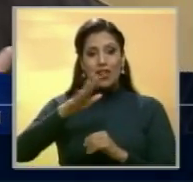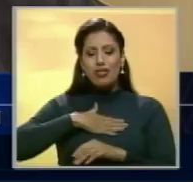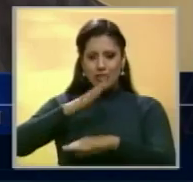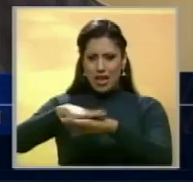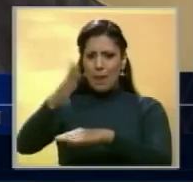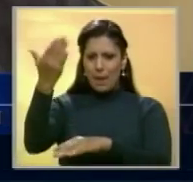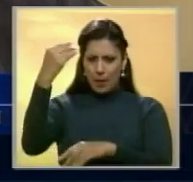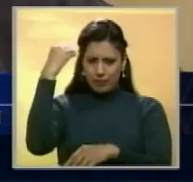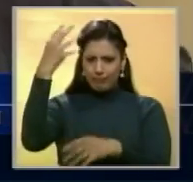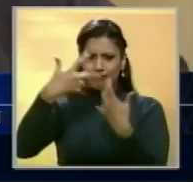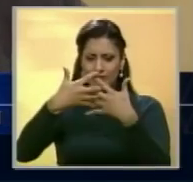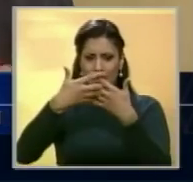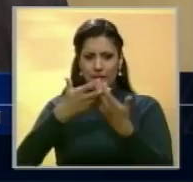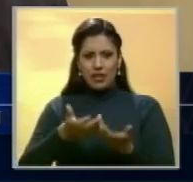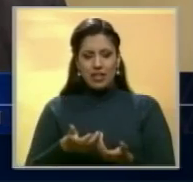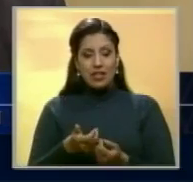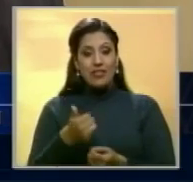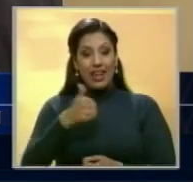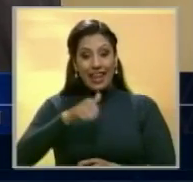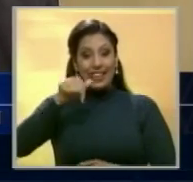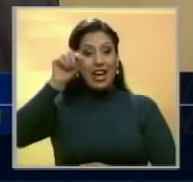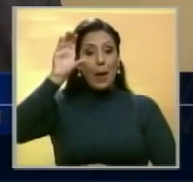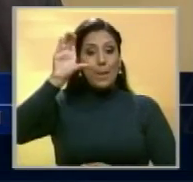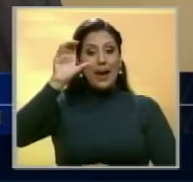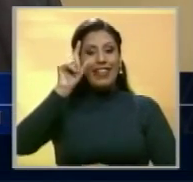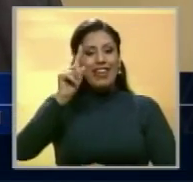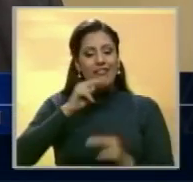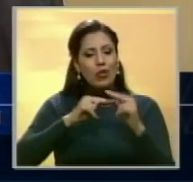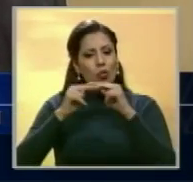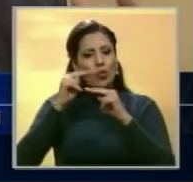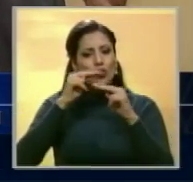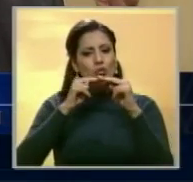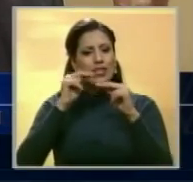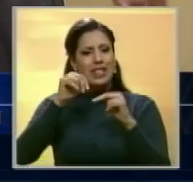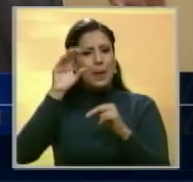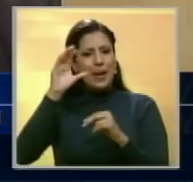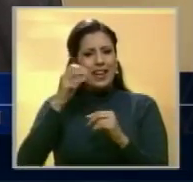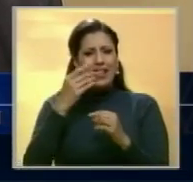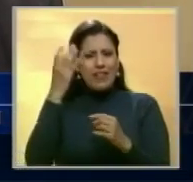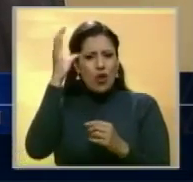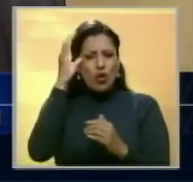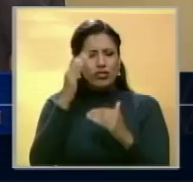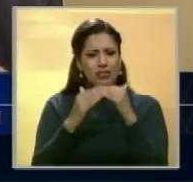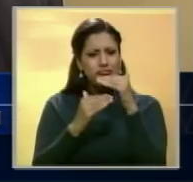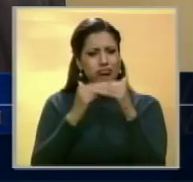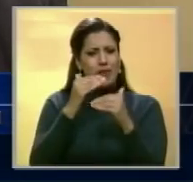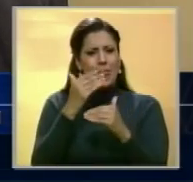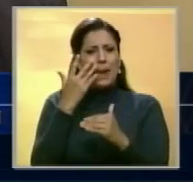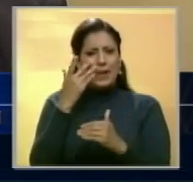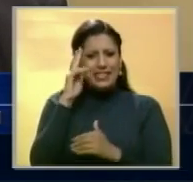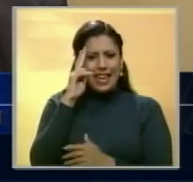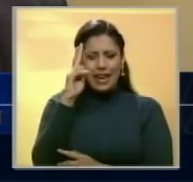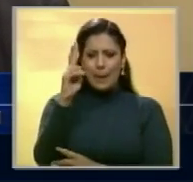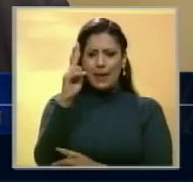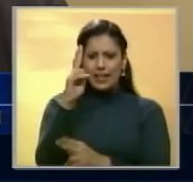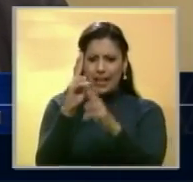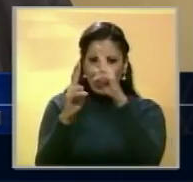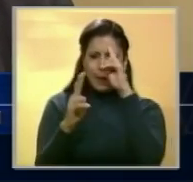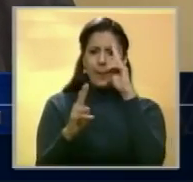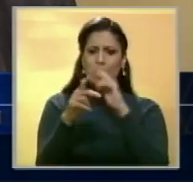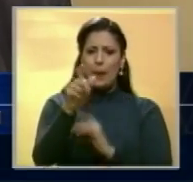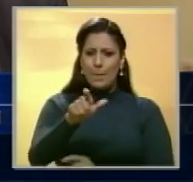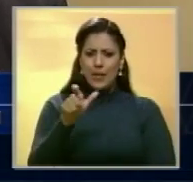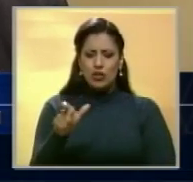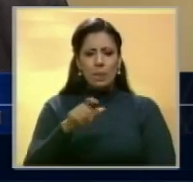a la reflexión. Este es un país que hay que construirlo con conciencia, hay que construirlo respetando a las demás